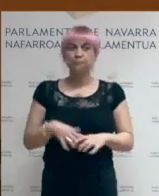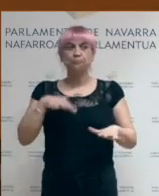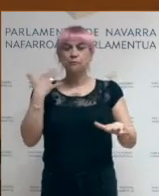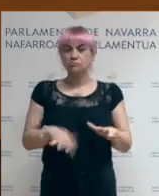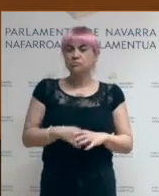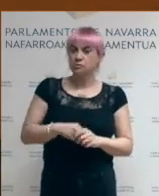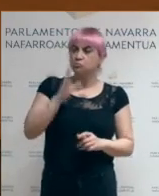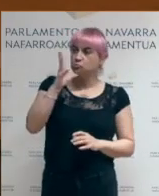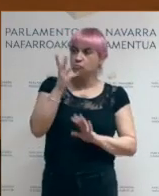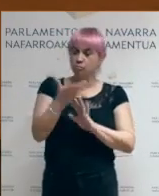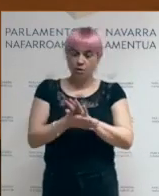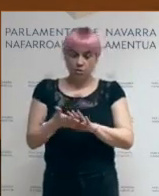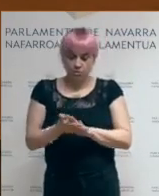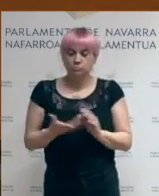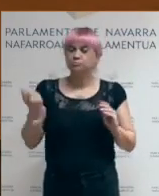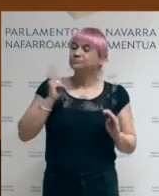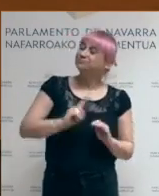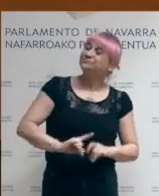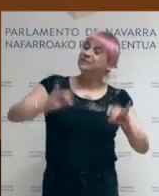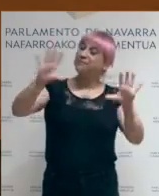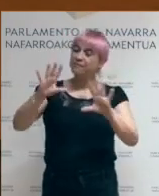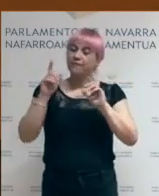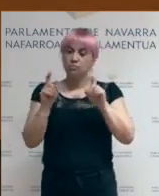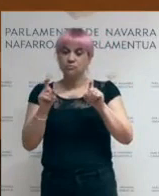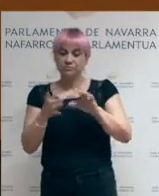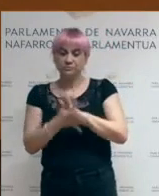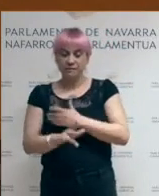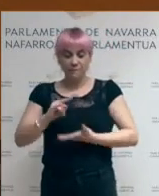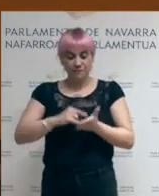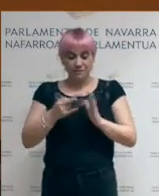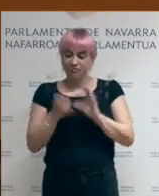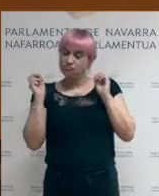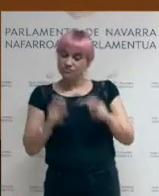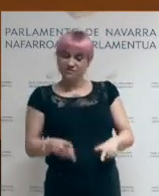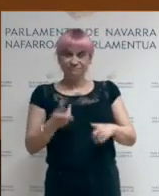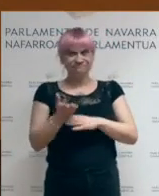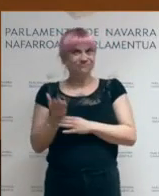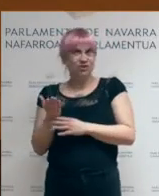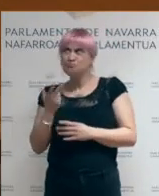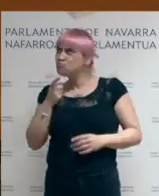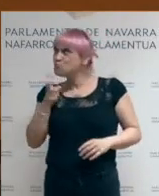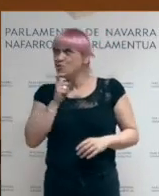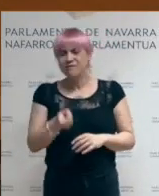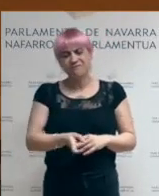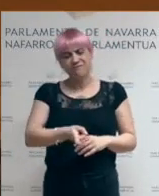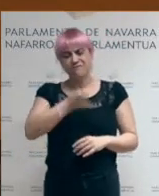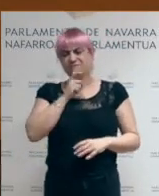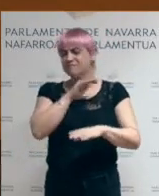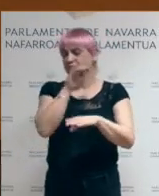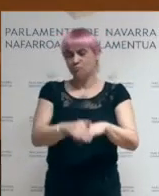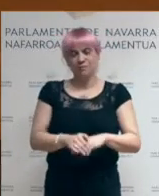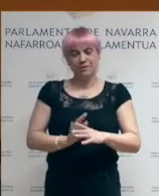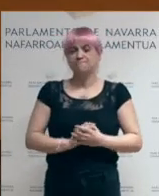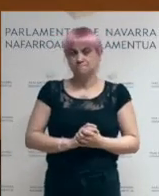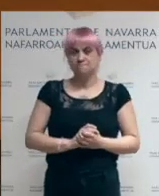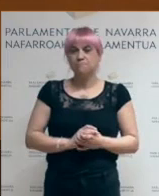el primero que creo que la libertad educativa, alejada de una planificación seria y rigurosa, es muy difícil de cumplir. Por